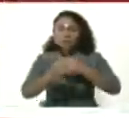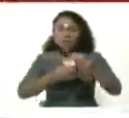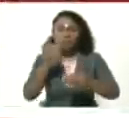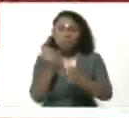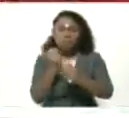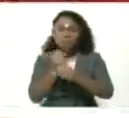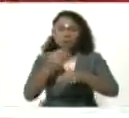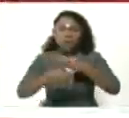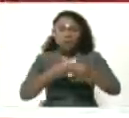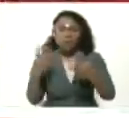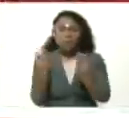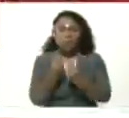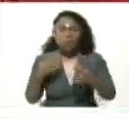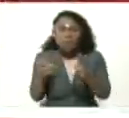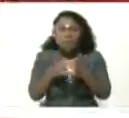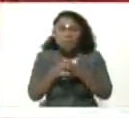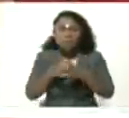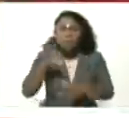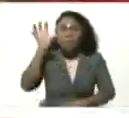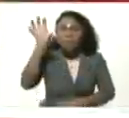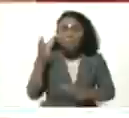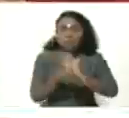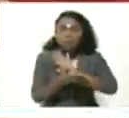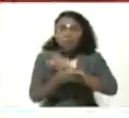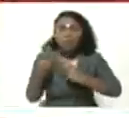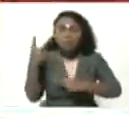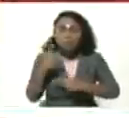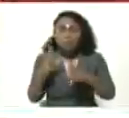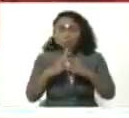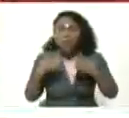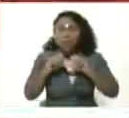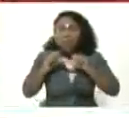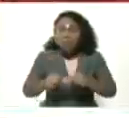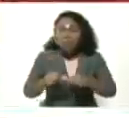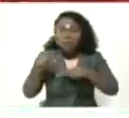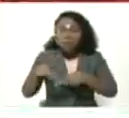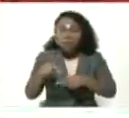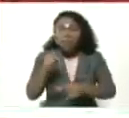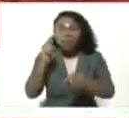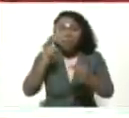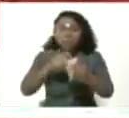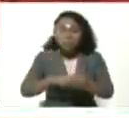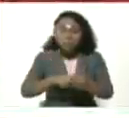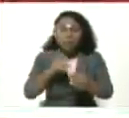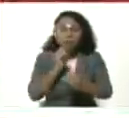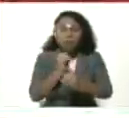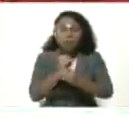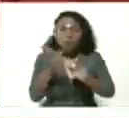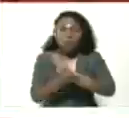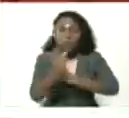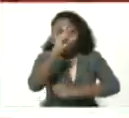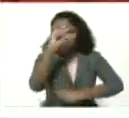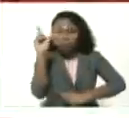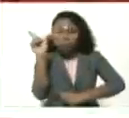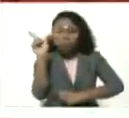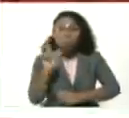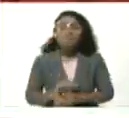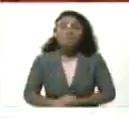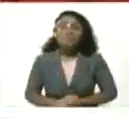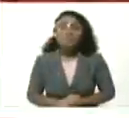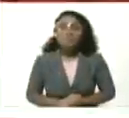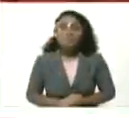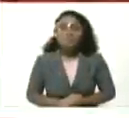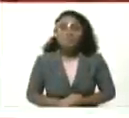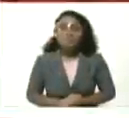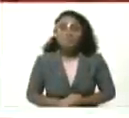hecho junto con el Gran Polo Patriótico. Y eso todo va a quedar en nuestra página, en la página del Partido Socialista Unido de